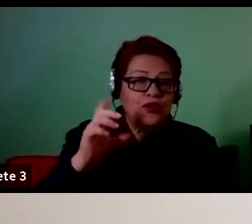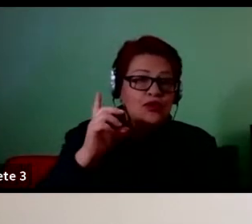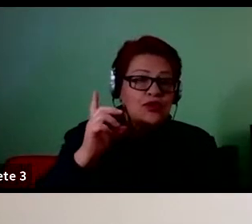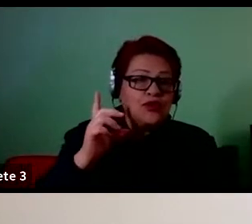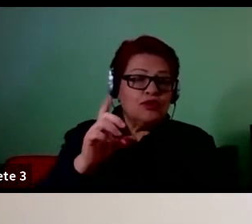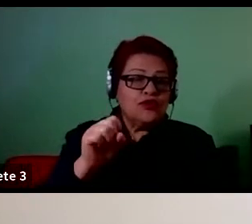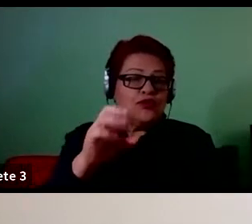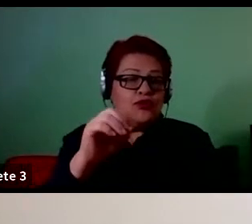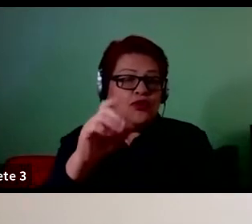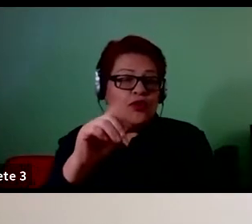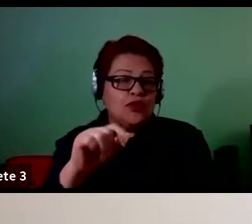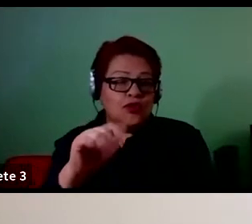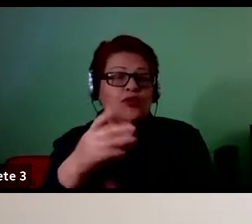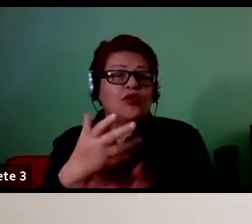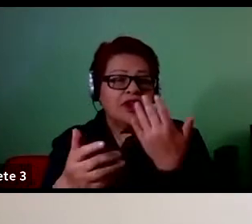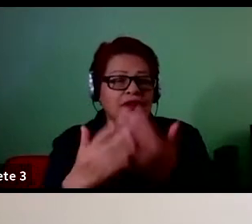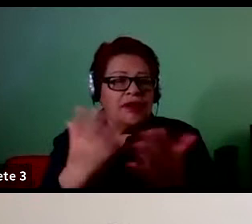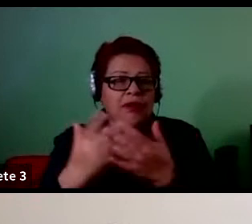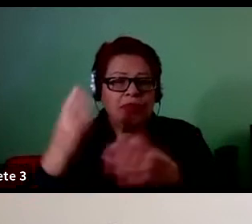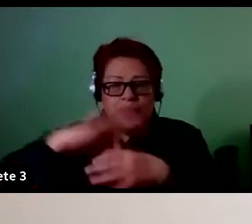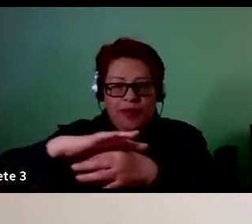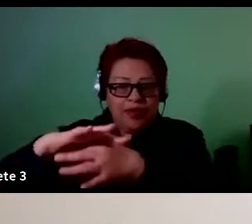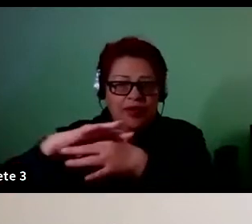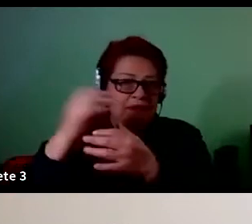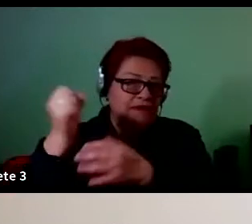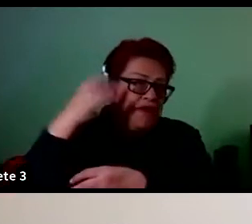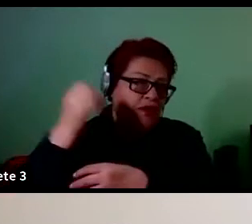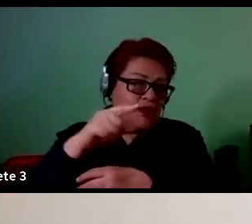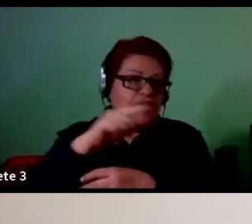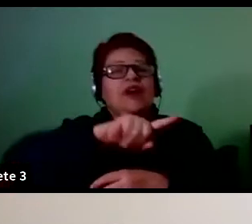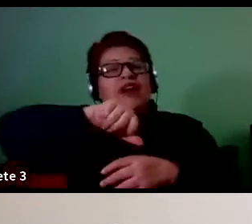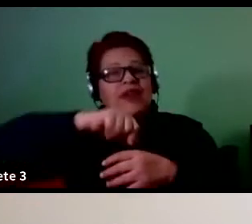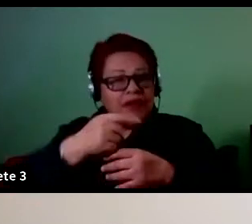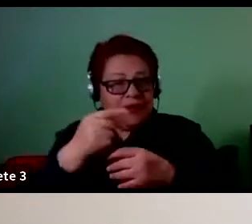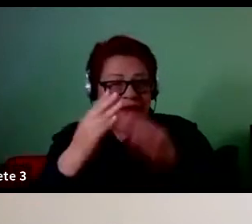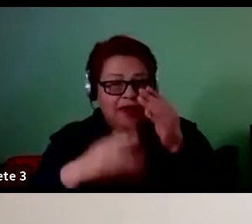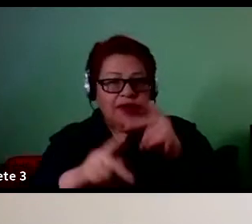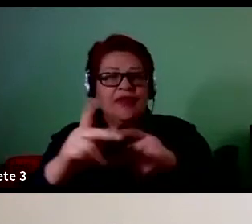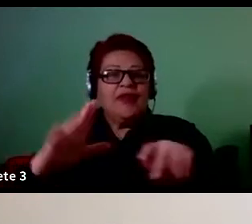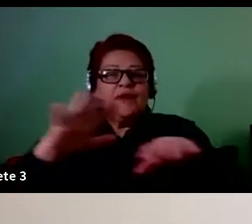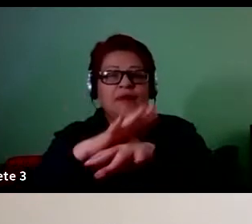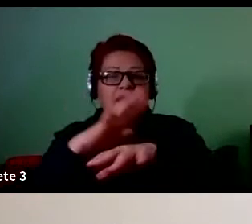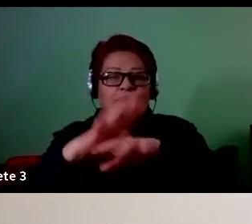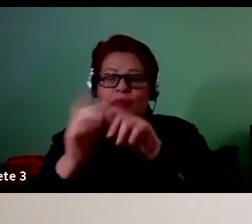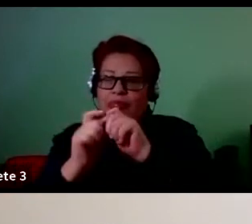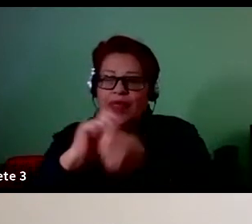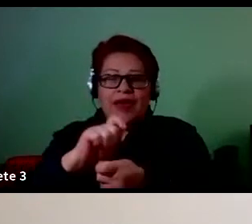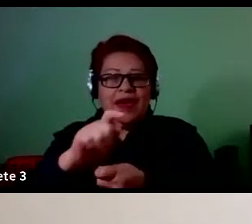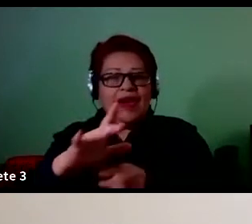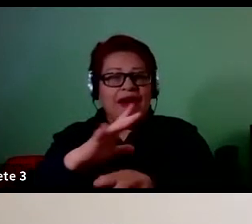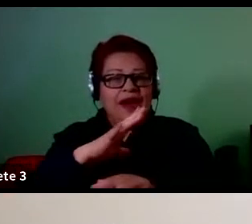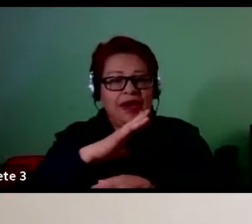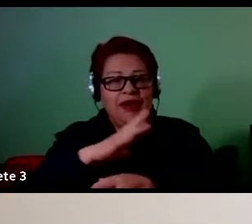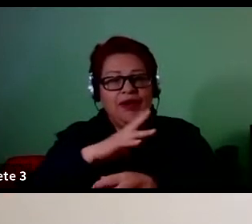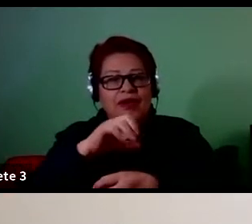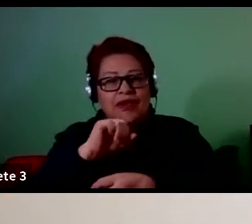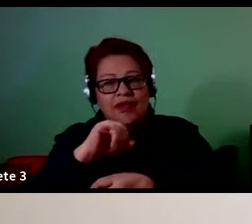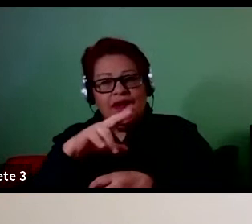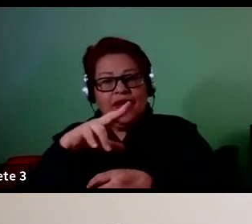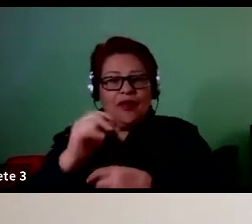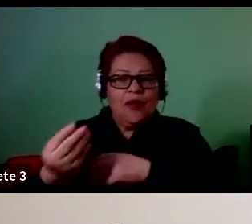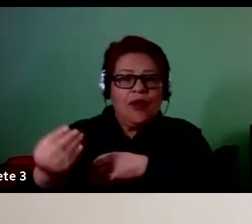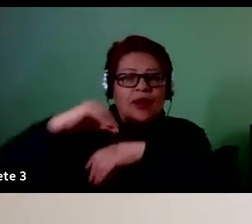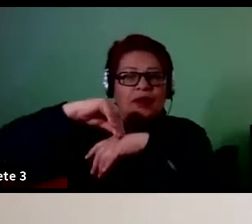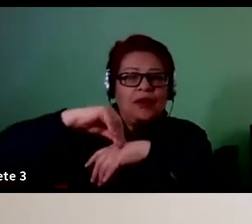quizás lo que podríamos hacer es votar la aprobación de los foros y posteriormente la modificación respecto a que si se